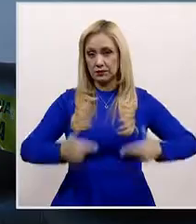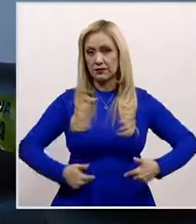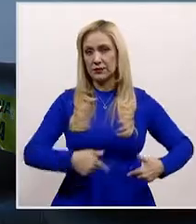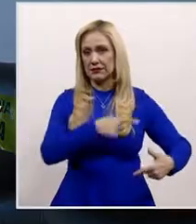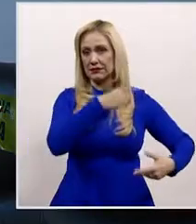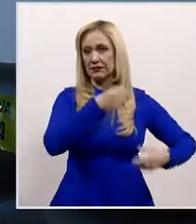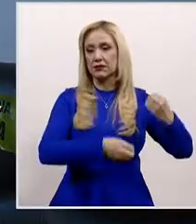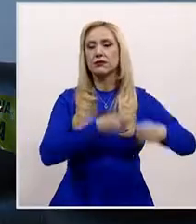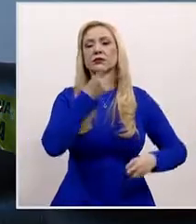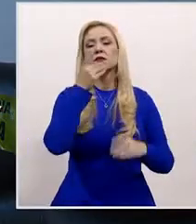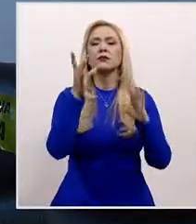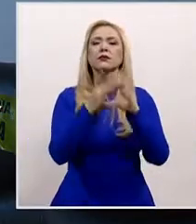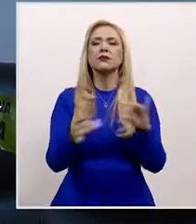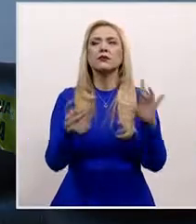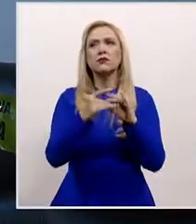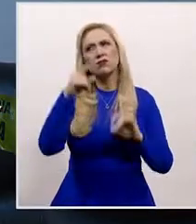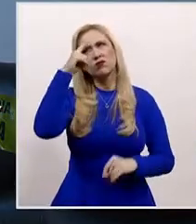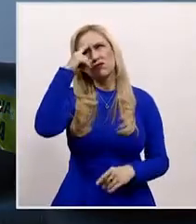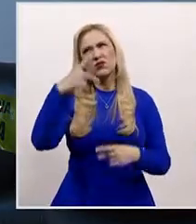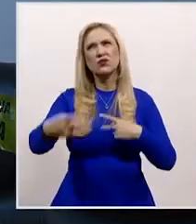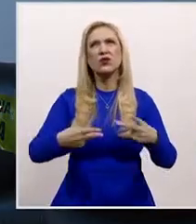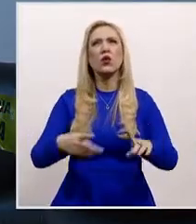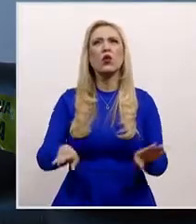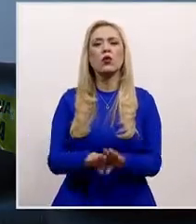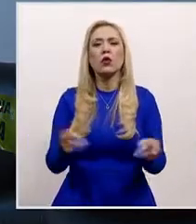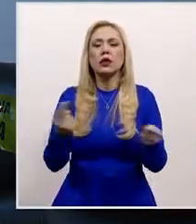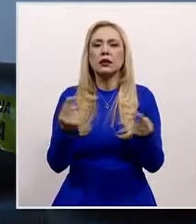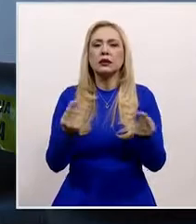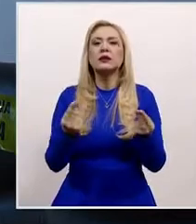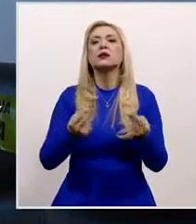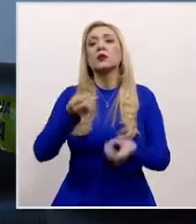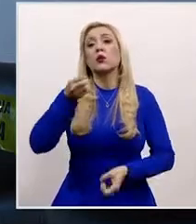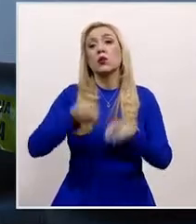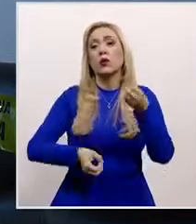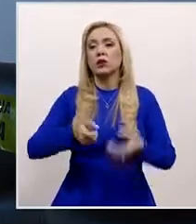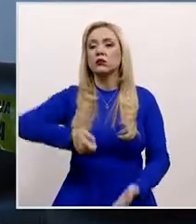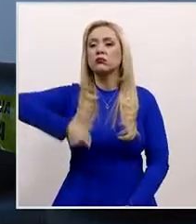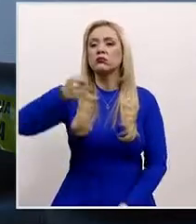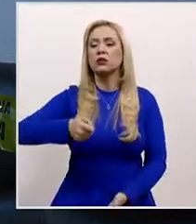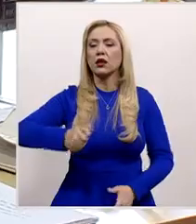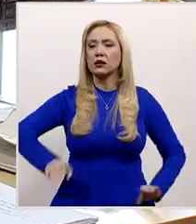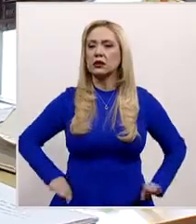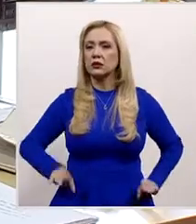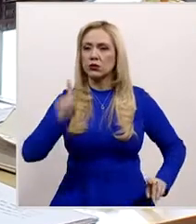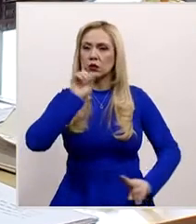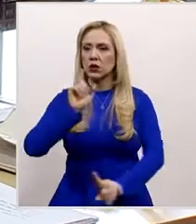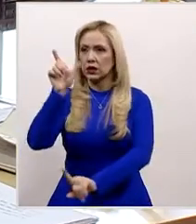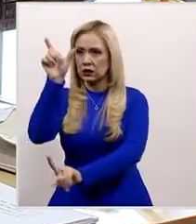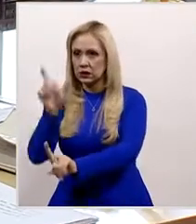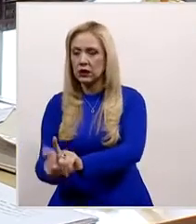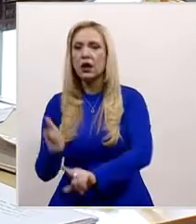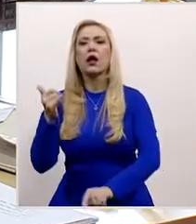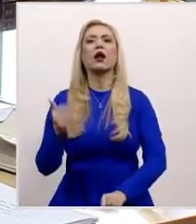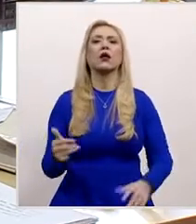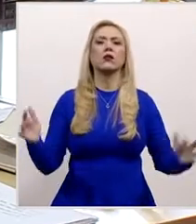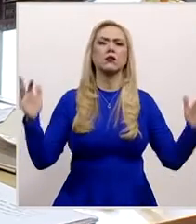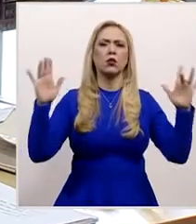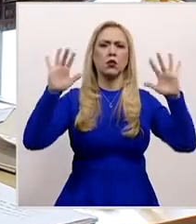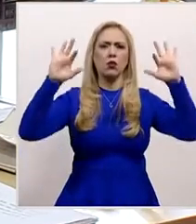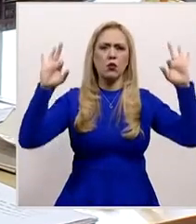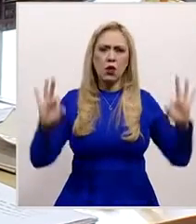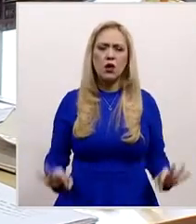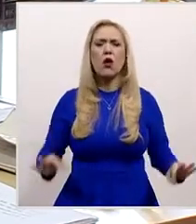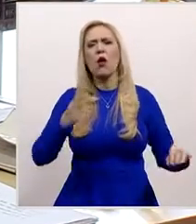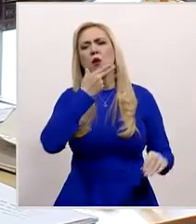explicó que el plan estratégico busca impulsar el juzgar con perspectiva de género así como la integración paritaria de los órganos